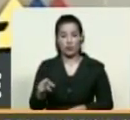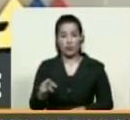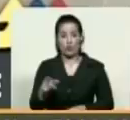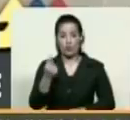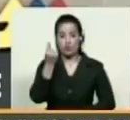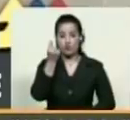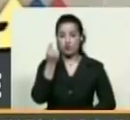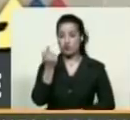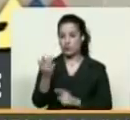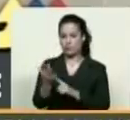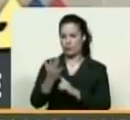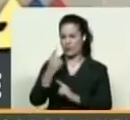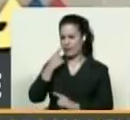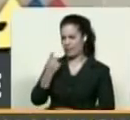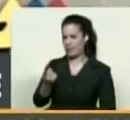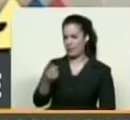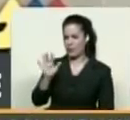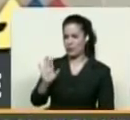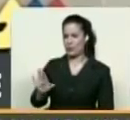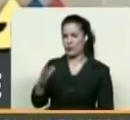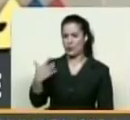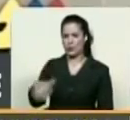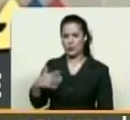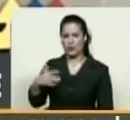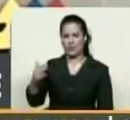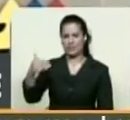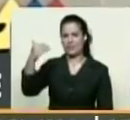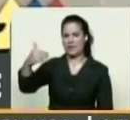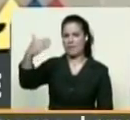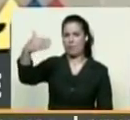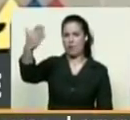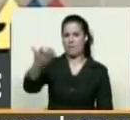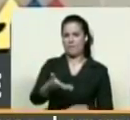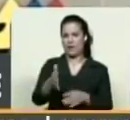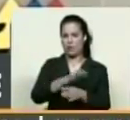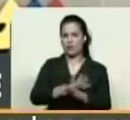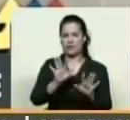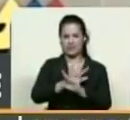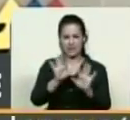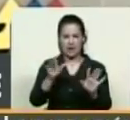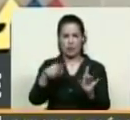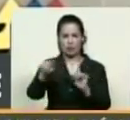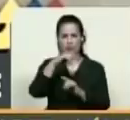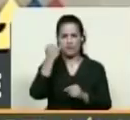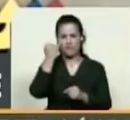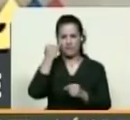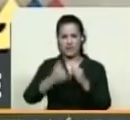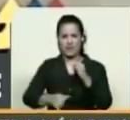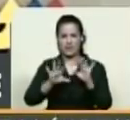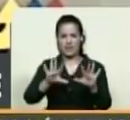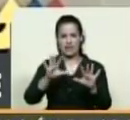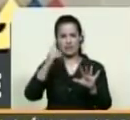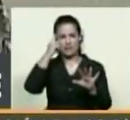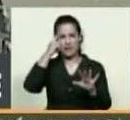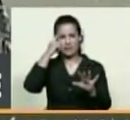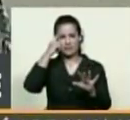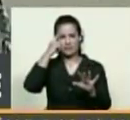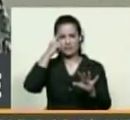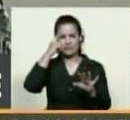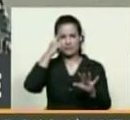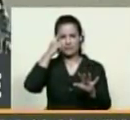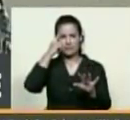pequeña señal de lo que vendría posteriormente, como fueron ya en los últimos 10 días, que